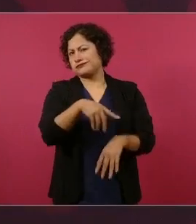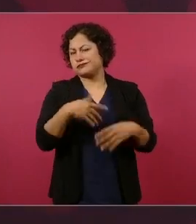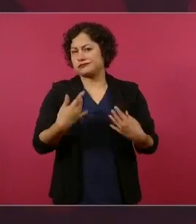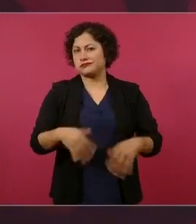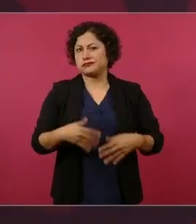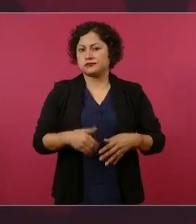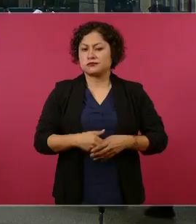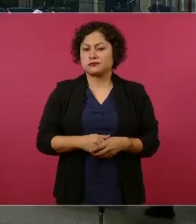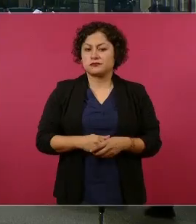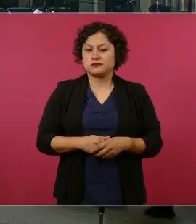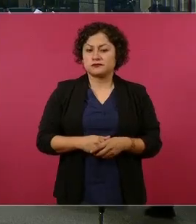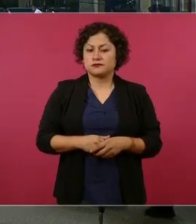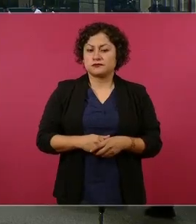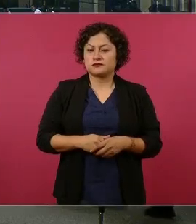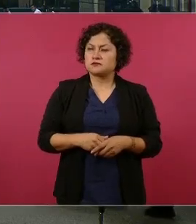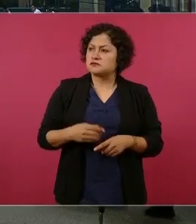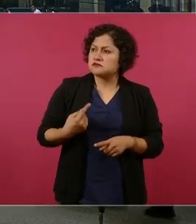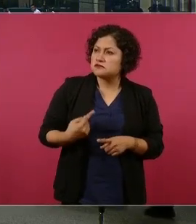¿Quién me falta?